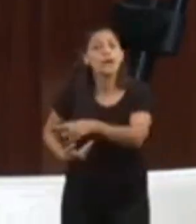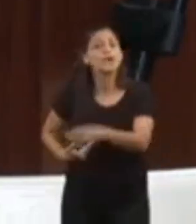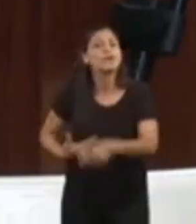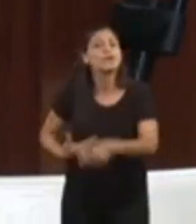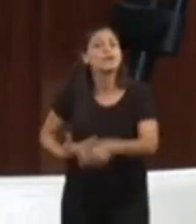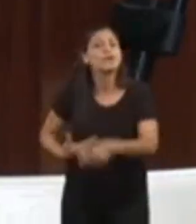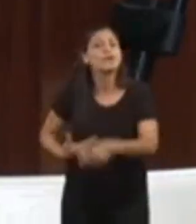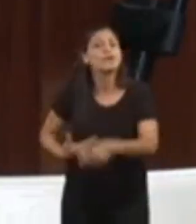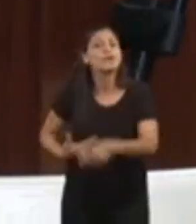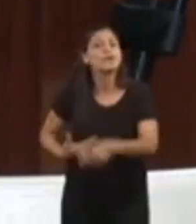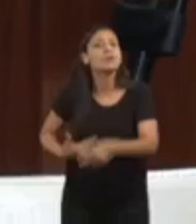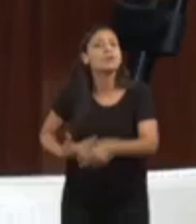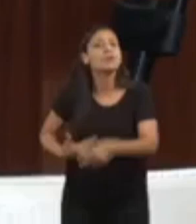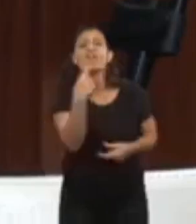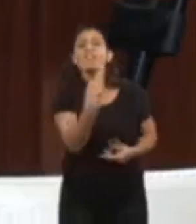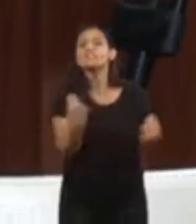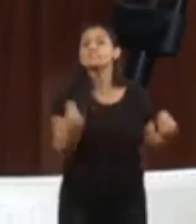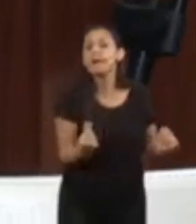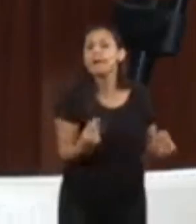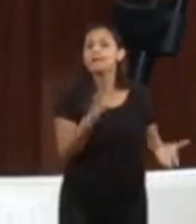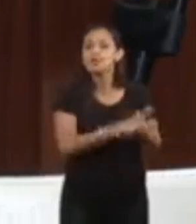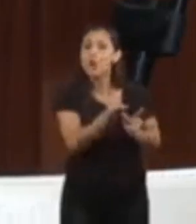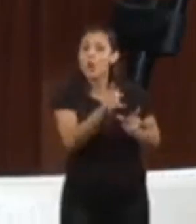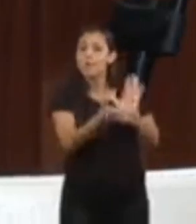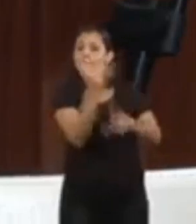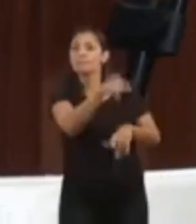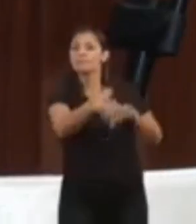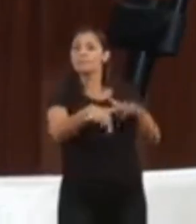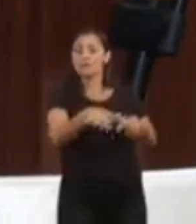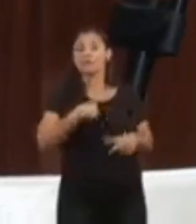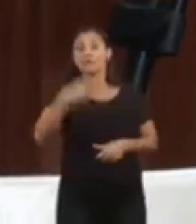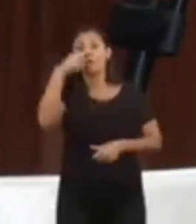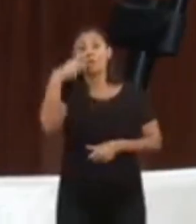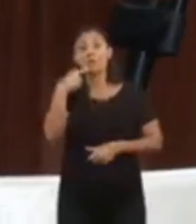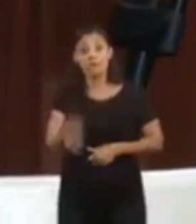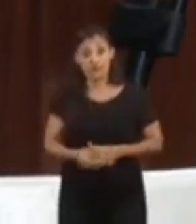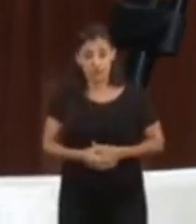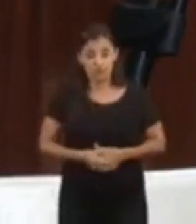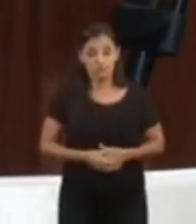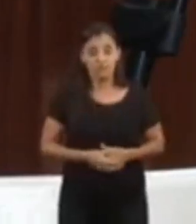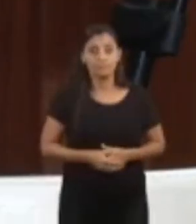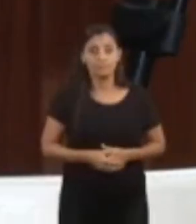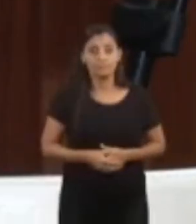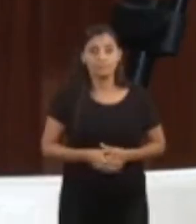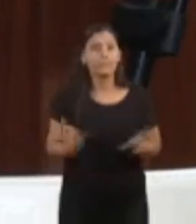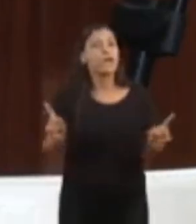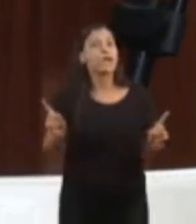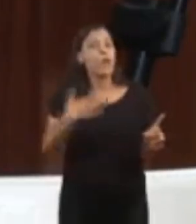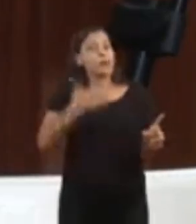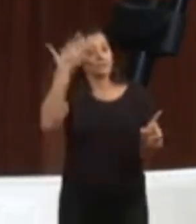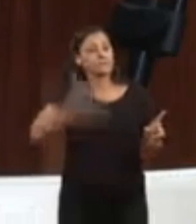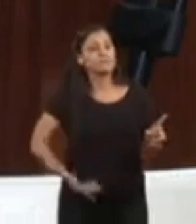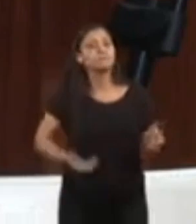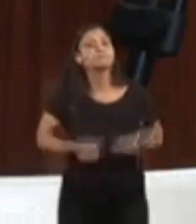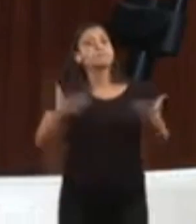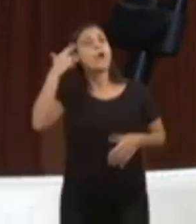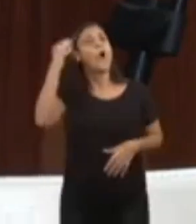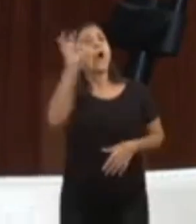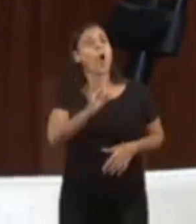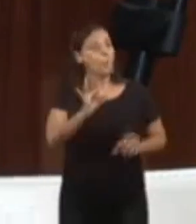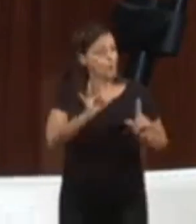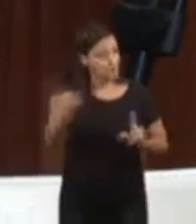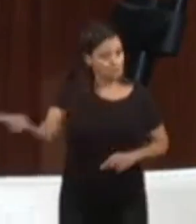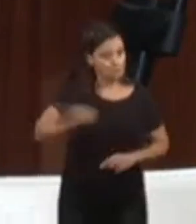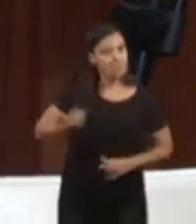decirle y cierro con esto de esta pregunta que no es opinión sino es